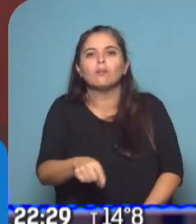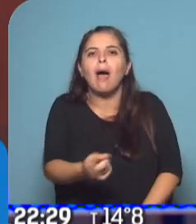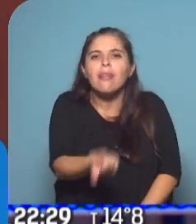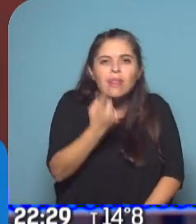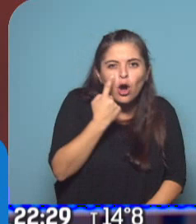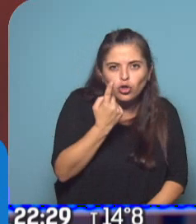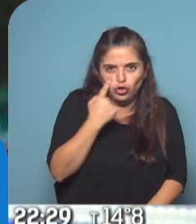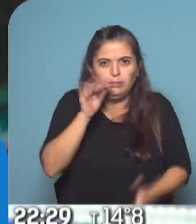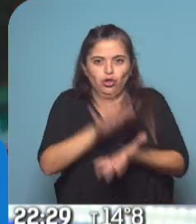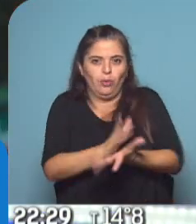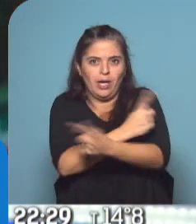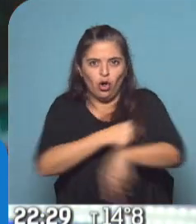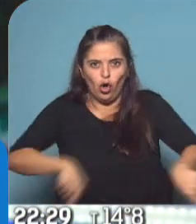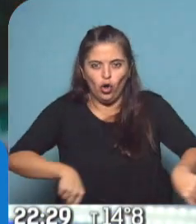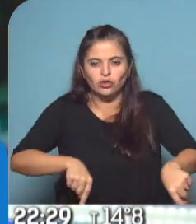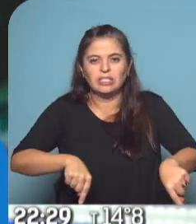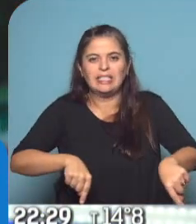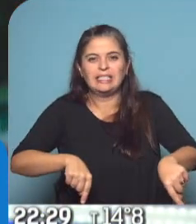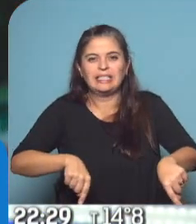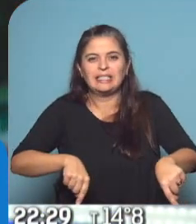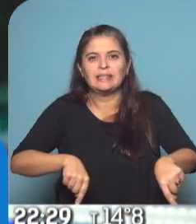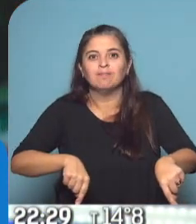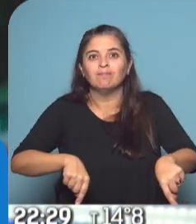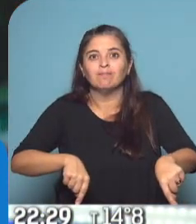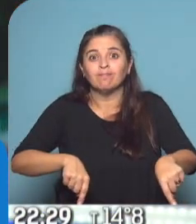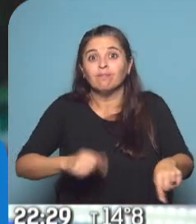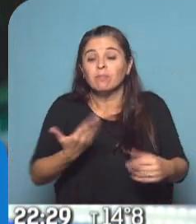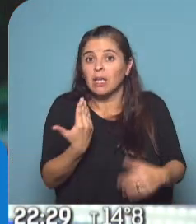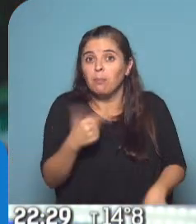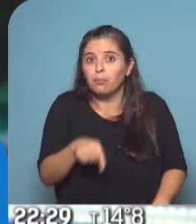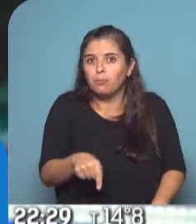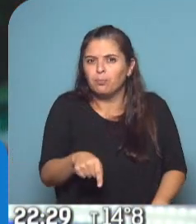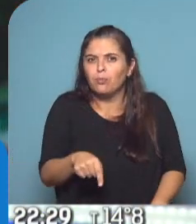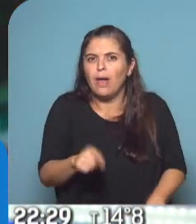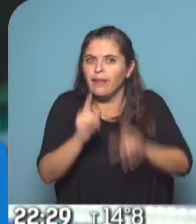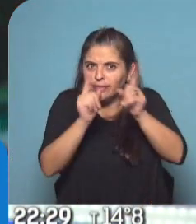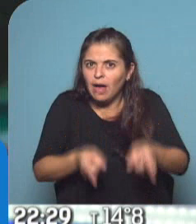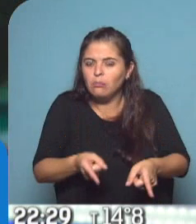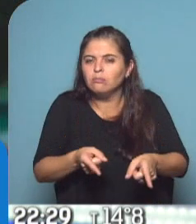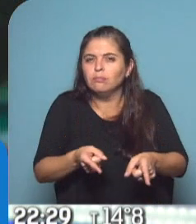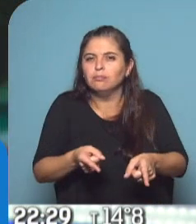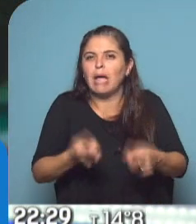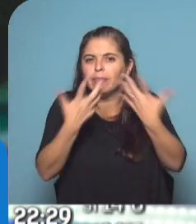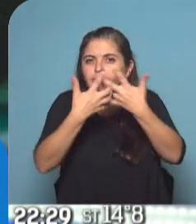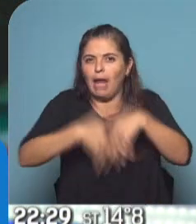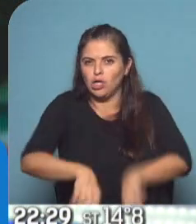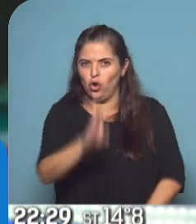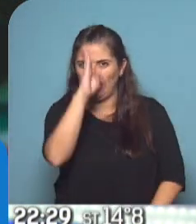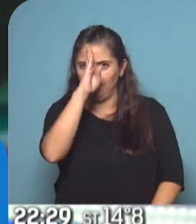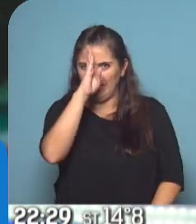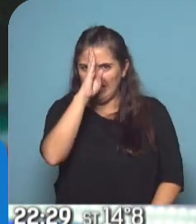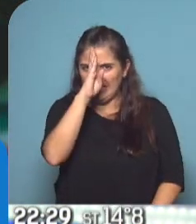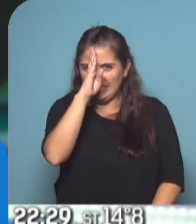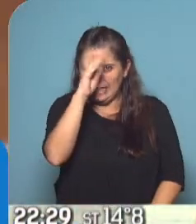y que sobre la base del sistema de conocimientos se generan capacidades de innovación militar también que luego pueden ser utilizadas